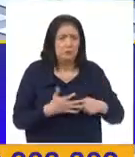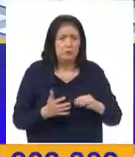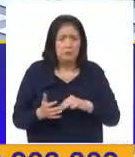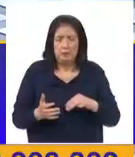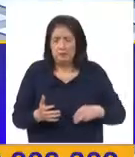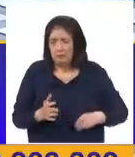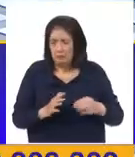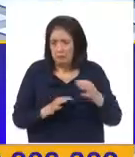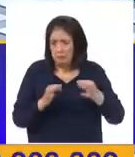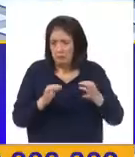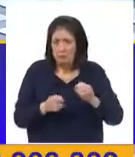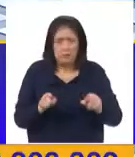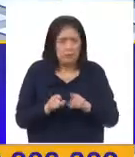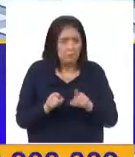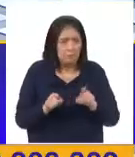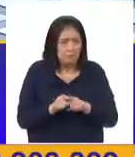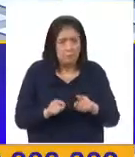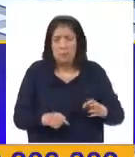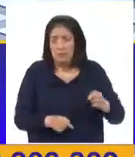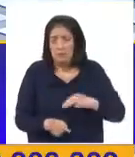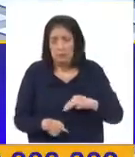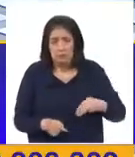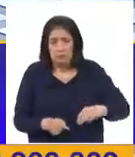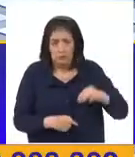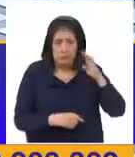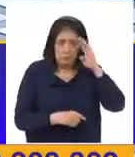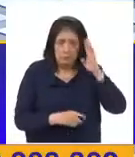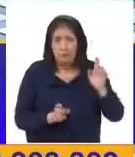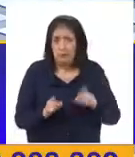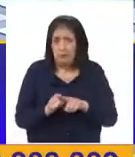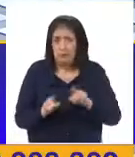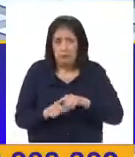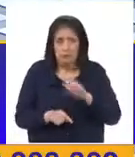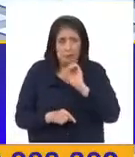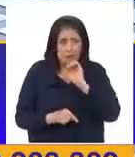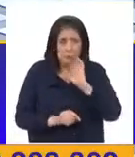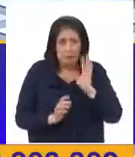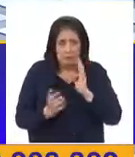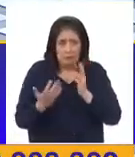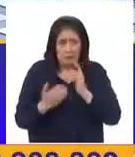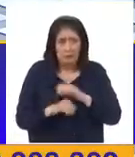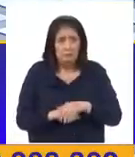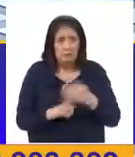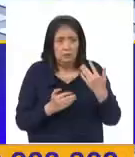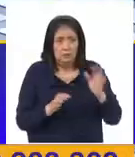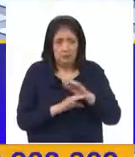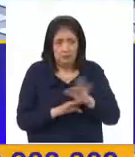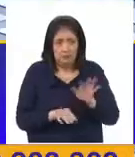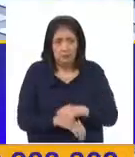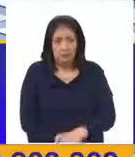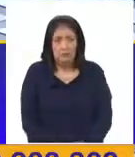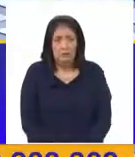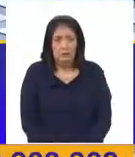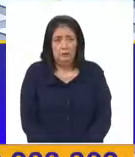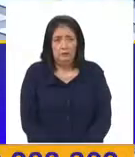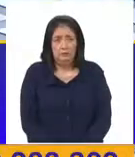Justicia, así como el Ministerio del Interior? Porque finalmente también a la Policía Nacional se le ha hecho alusión. Nada más para concluir con eso, Victoria.